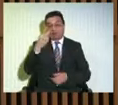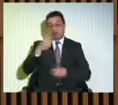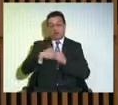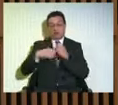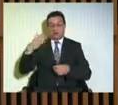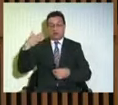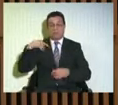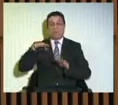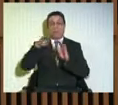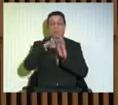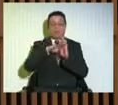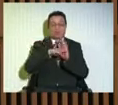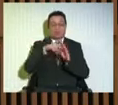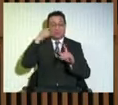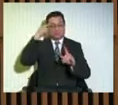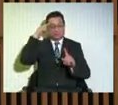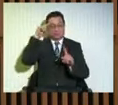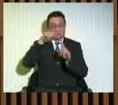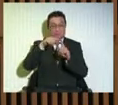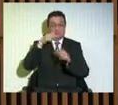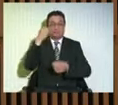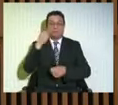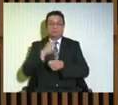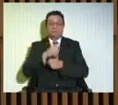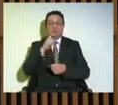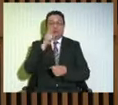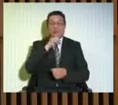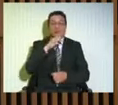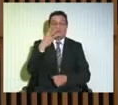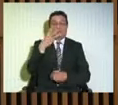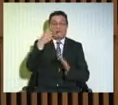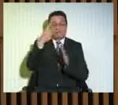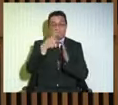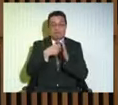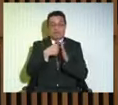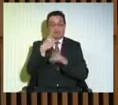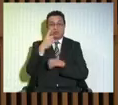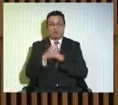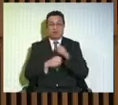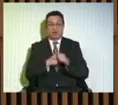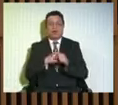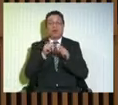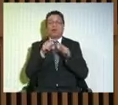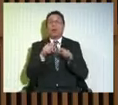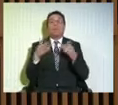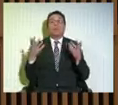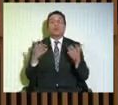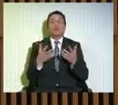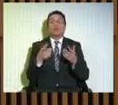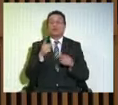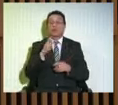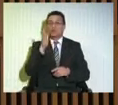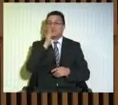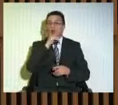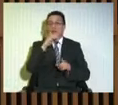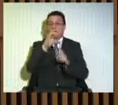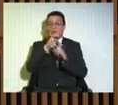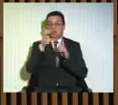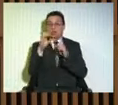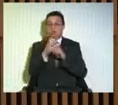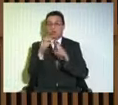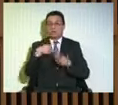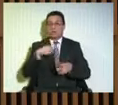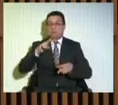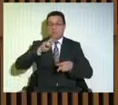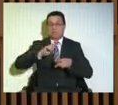un programa que concentraba su ejecución los últimos 3 meses del año. Y eso era porque no teníamos en nuestra cultura en la